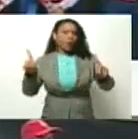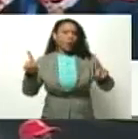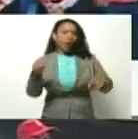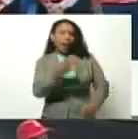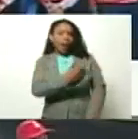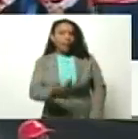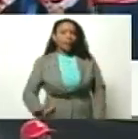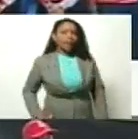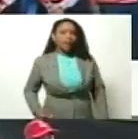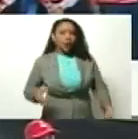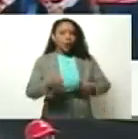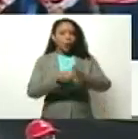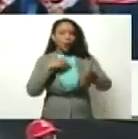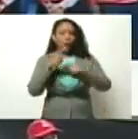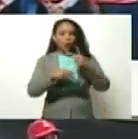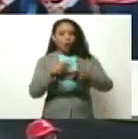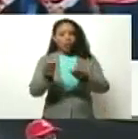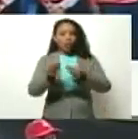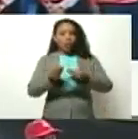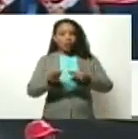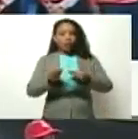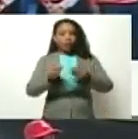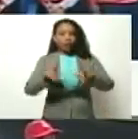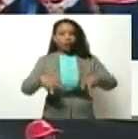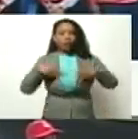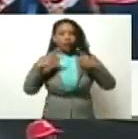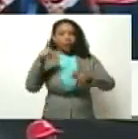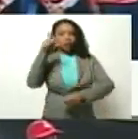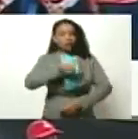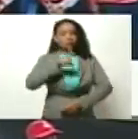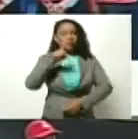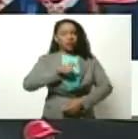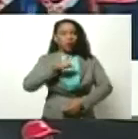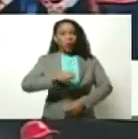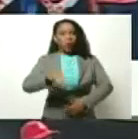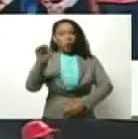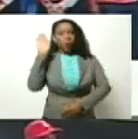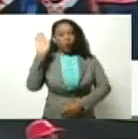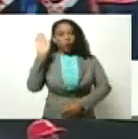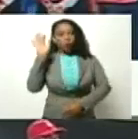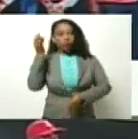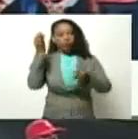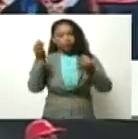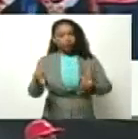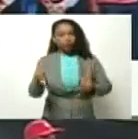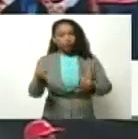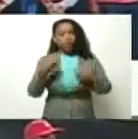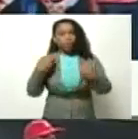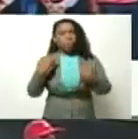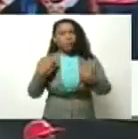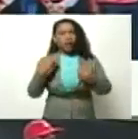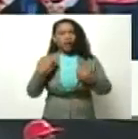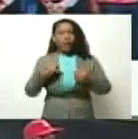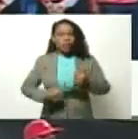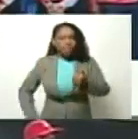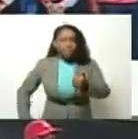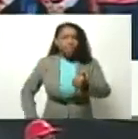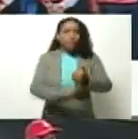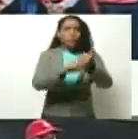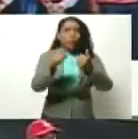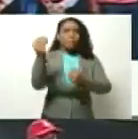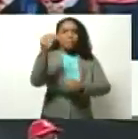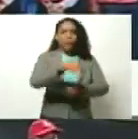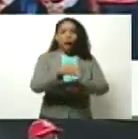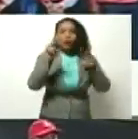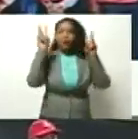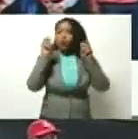presidente y el partido han ordenado de renovación necesaria justa para empujar aún más para